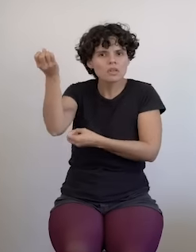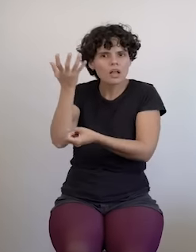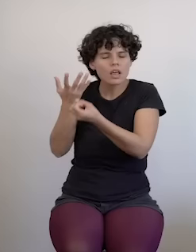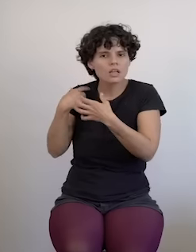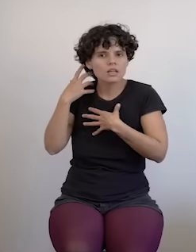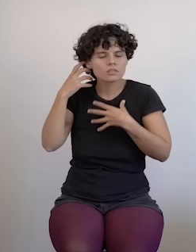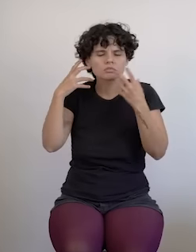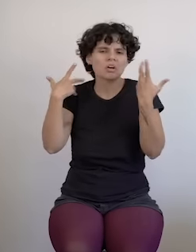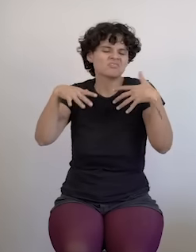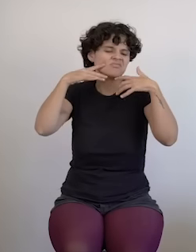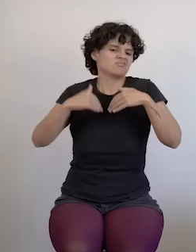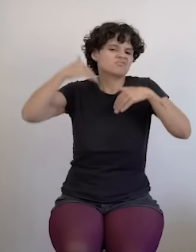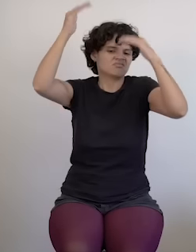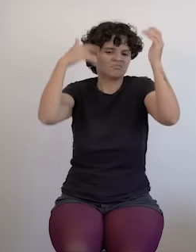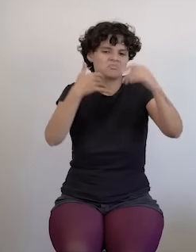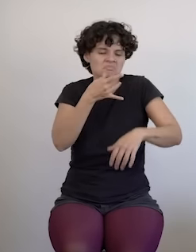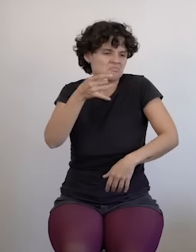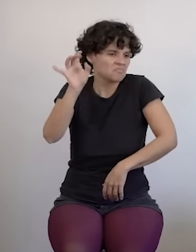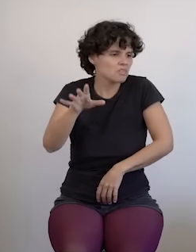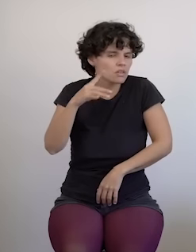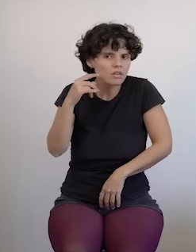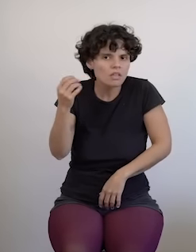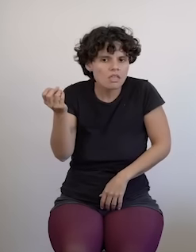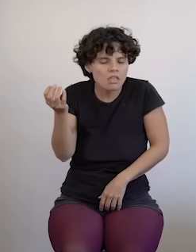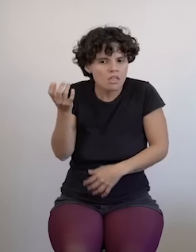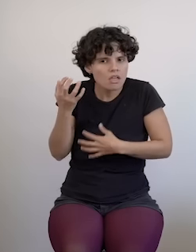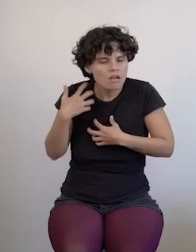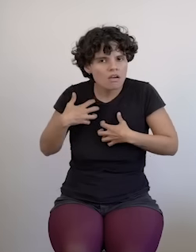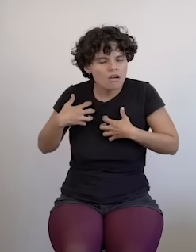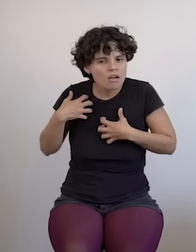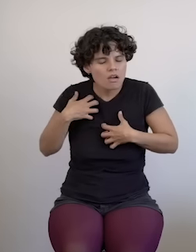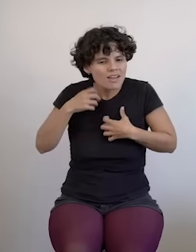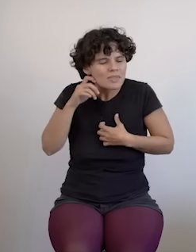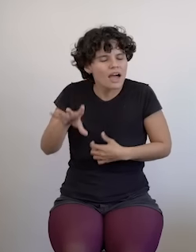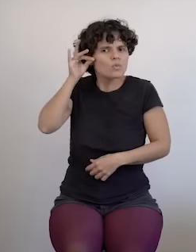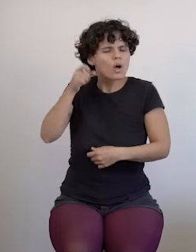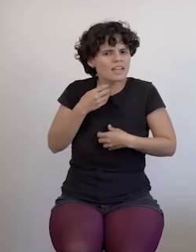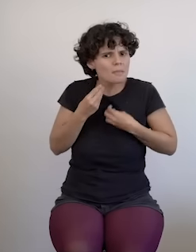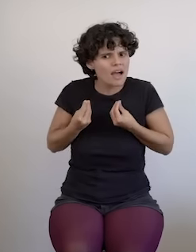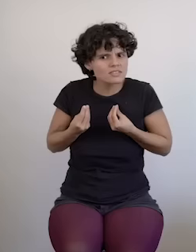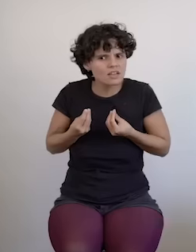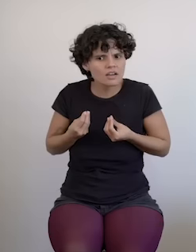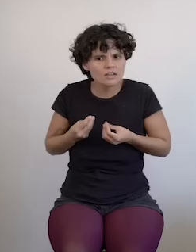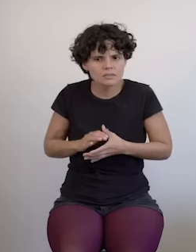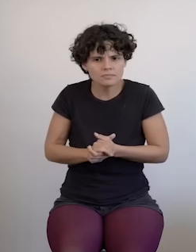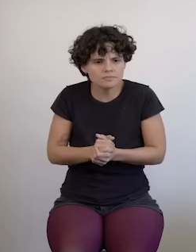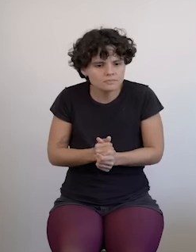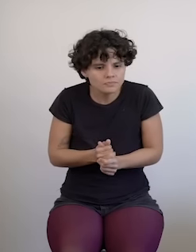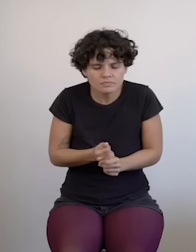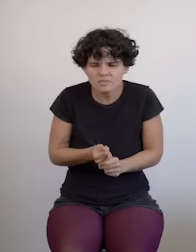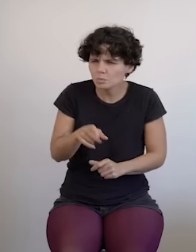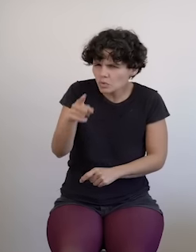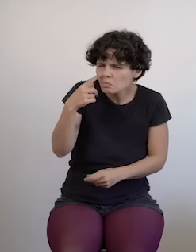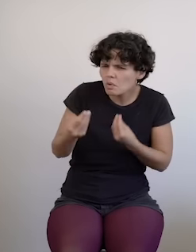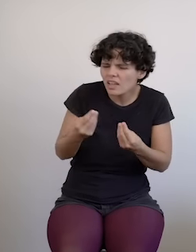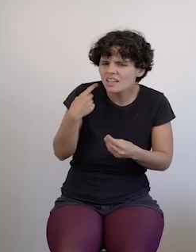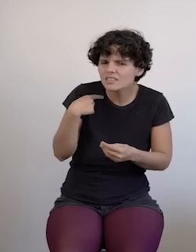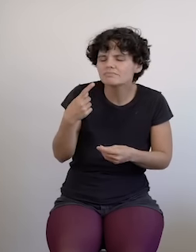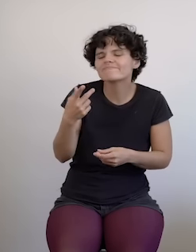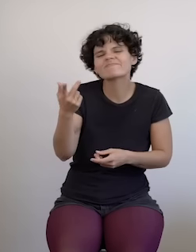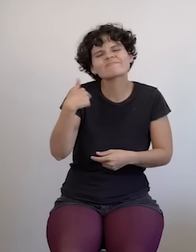de repente. Y uno quedaba todo trizado, empezaba a entender las situaciones, por qué todos terminábamos allá. ¿Tú a qué edad fue la